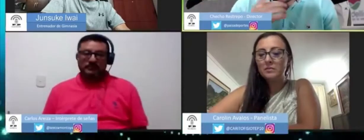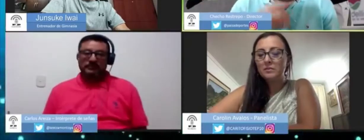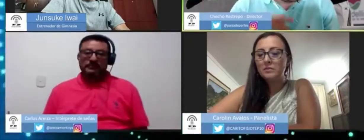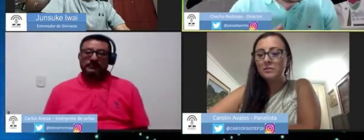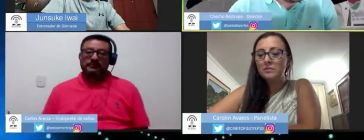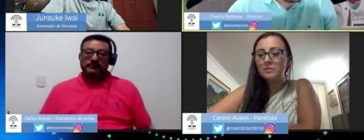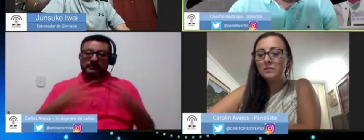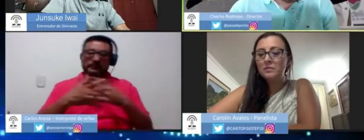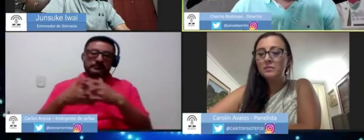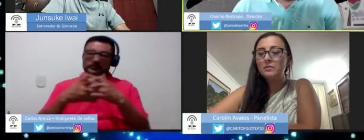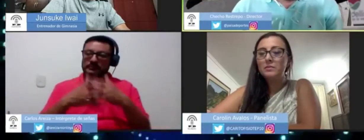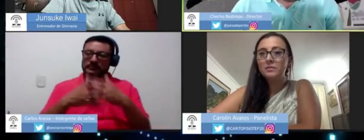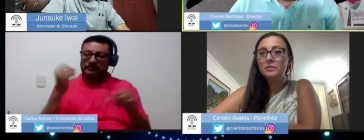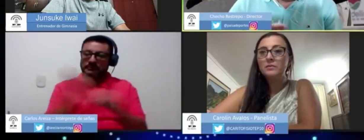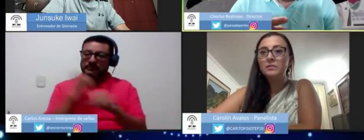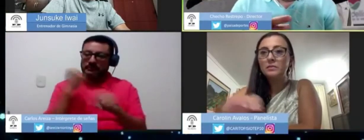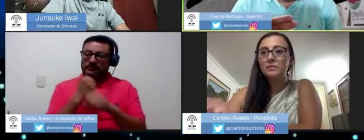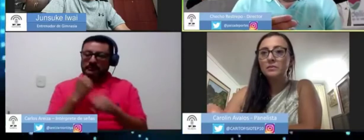donde está radicado.